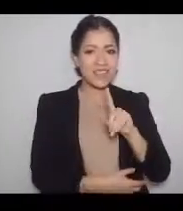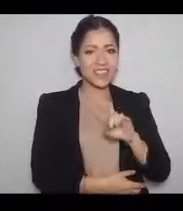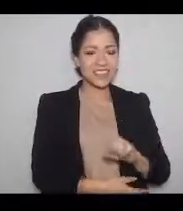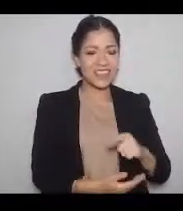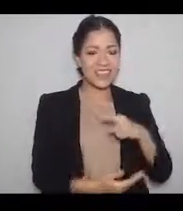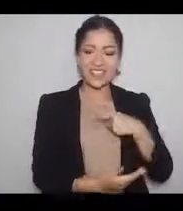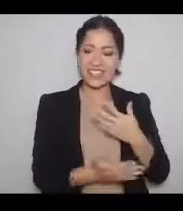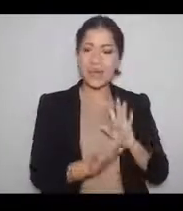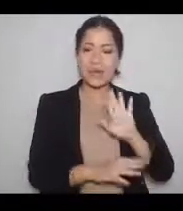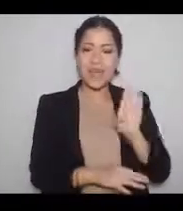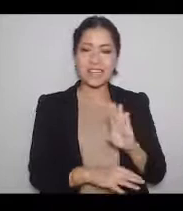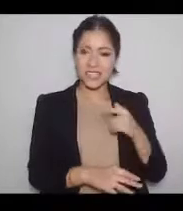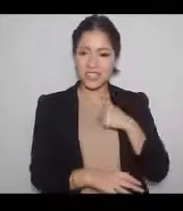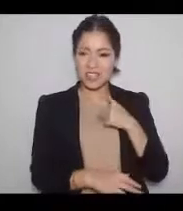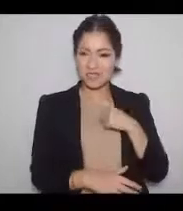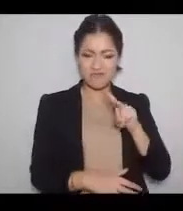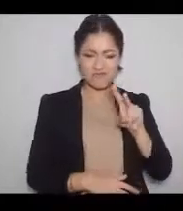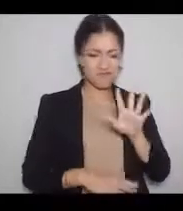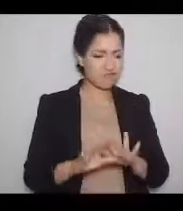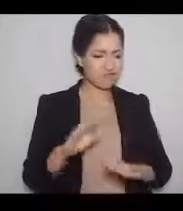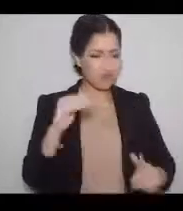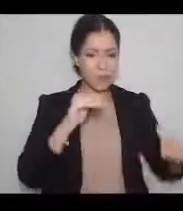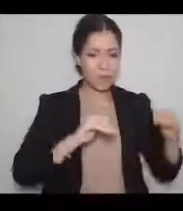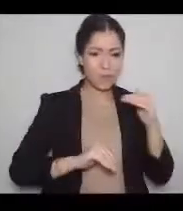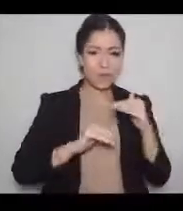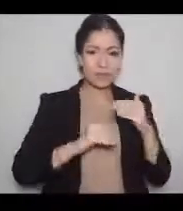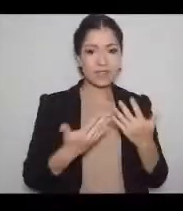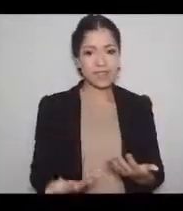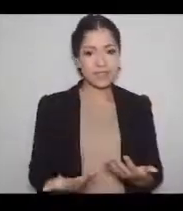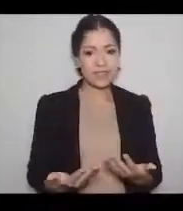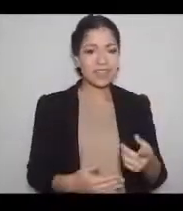revolución. Los teatreros somos hipócritas, ¿no?